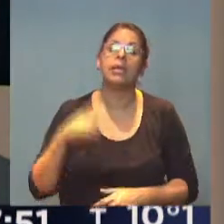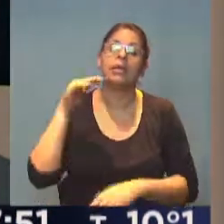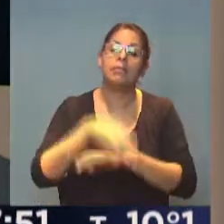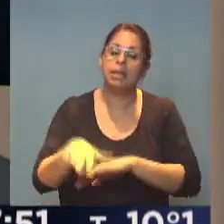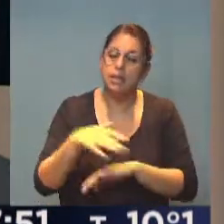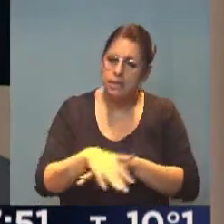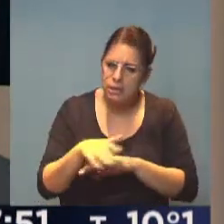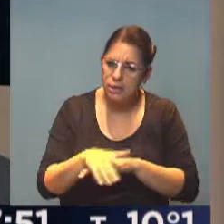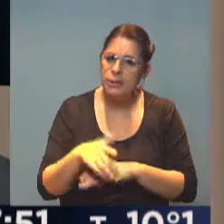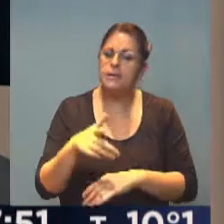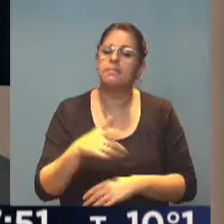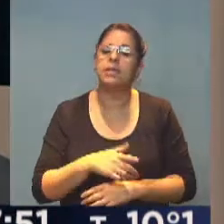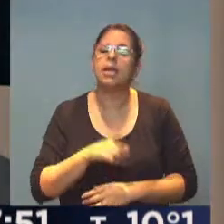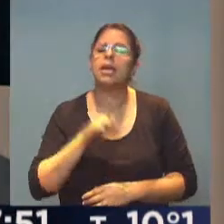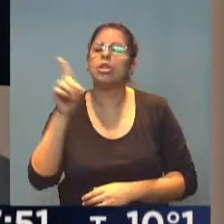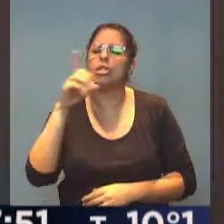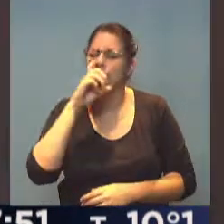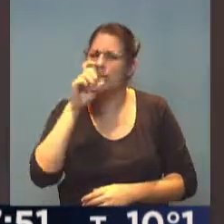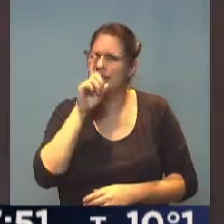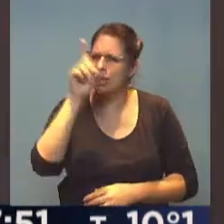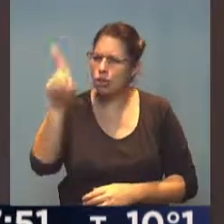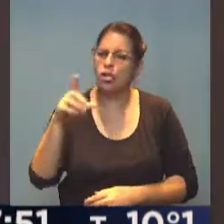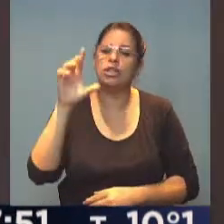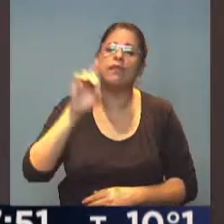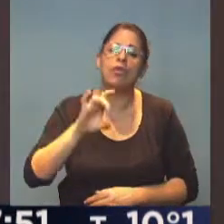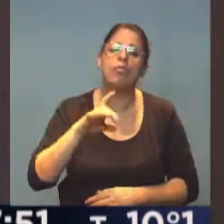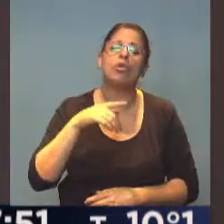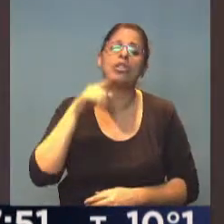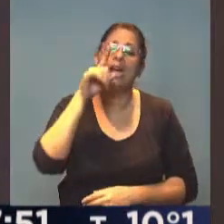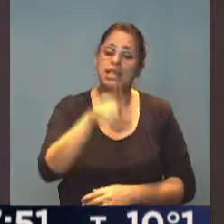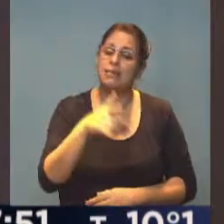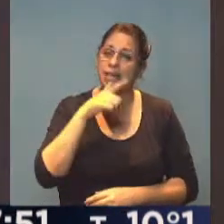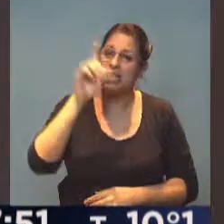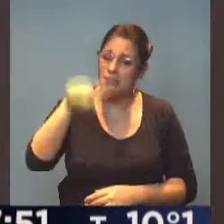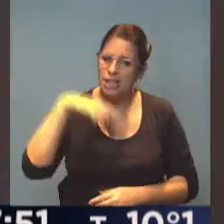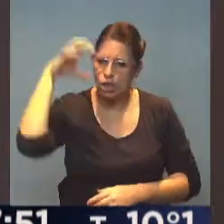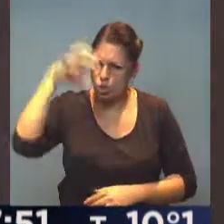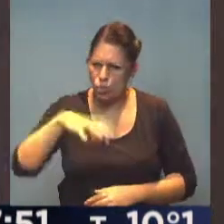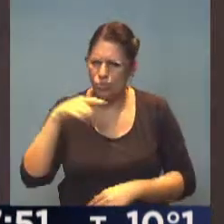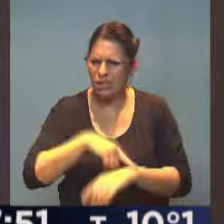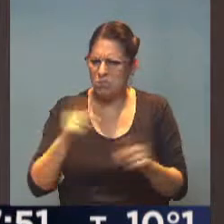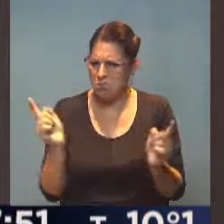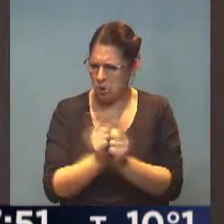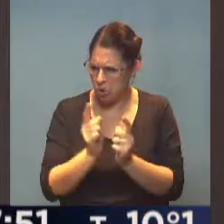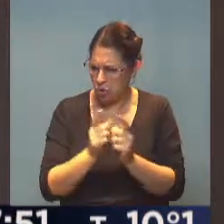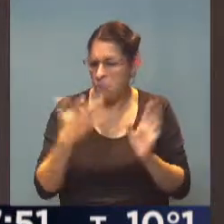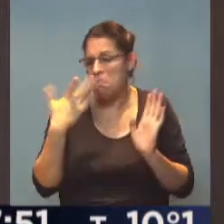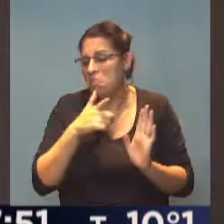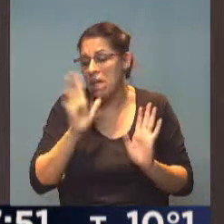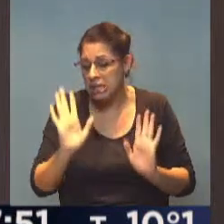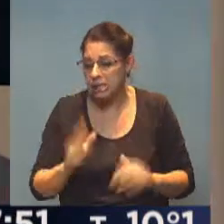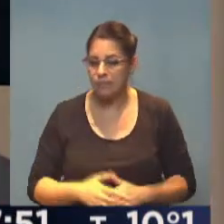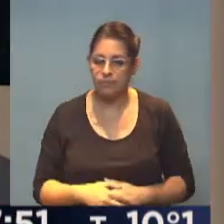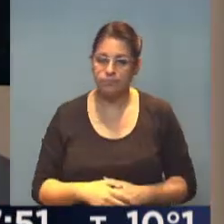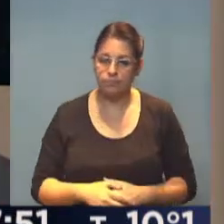Misiones, muy, pero muy en el norte de Corrientes, este de Formosa, algo de precipitación muy aislada podría producirse